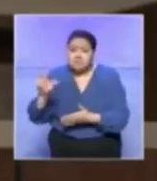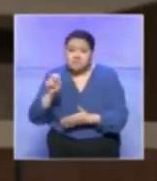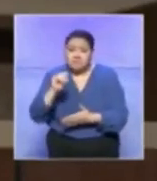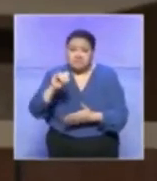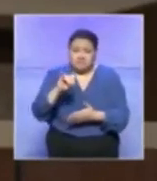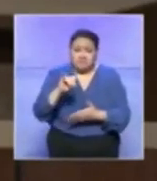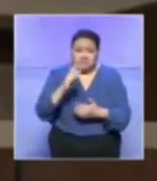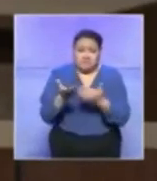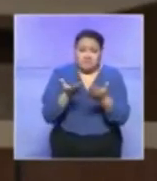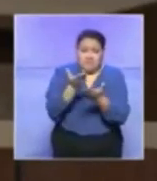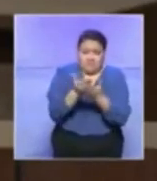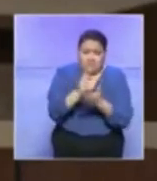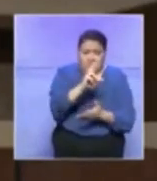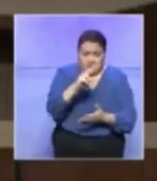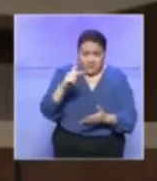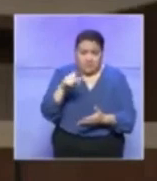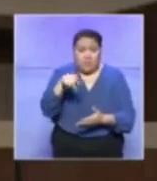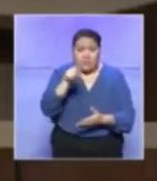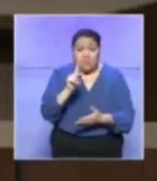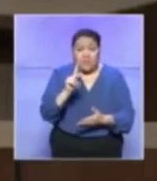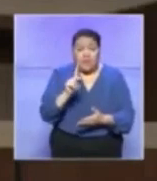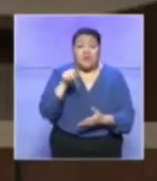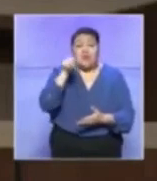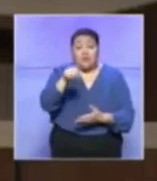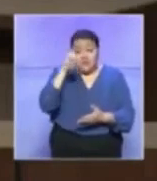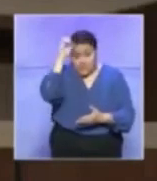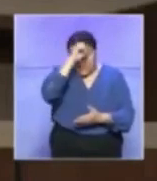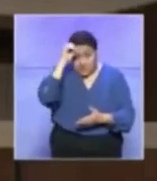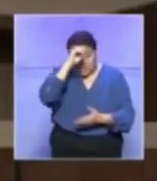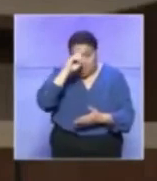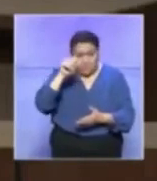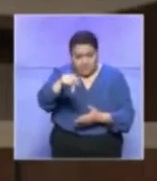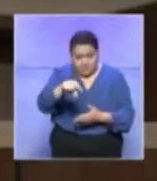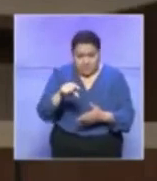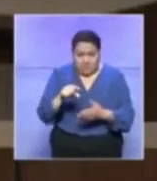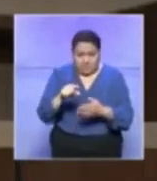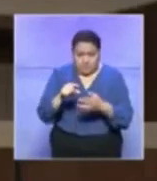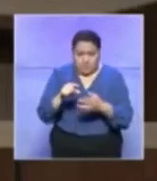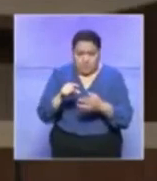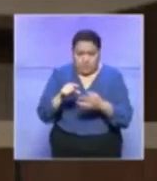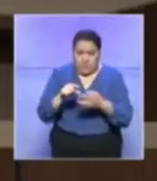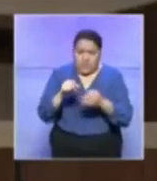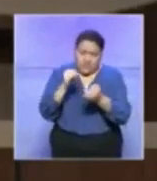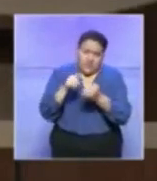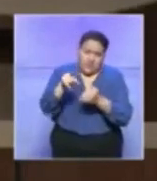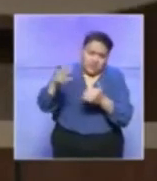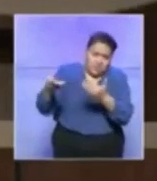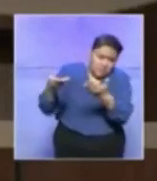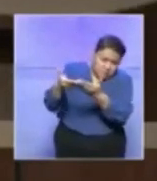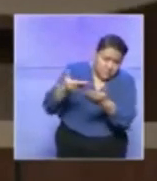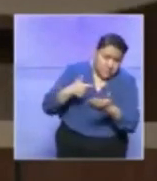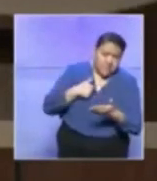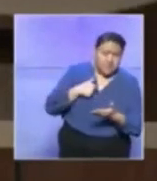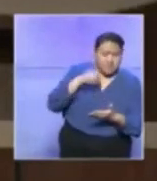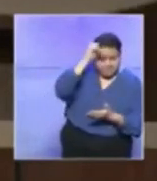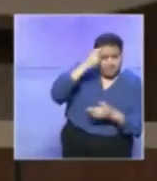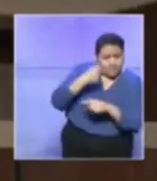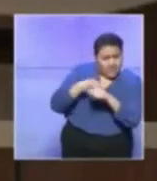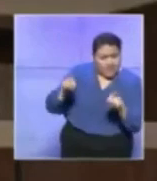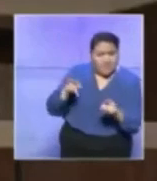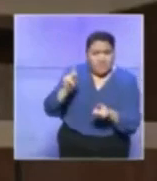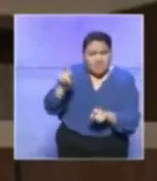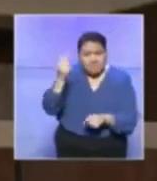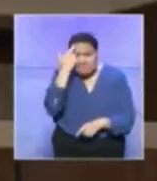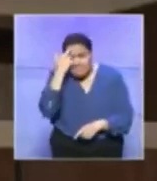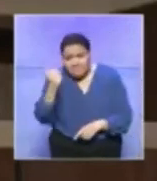a favor. Reyes Rodríguez Mondragón, a favor. Mónica Soto, a favor. Yanino Talora, en contra. En el